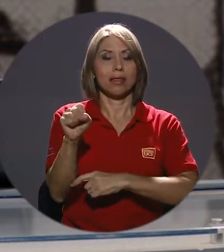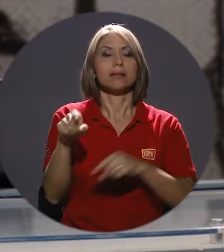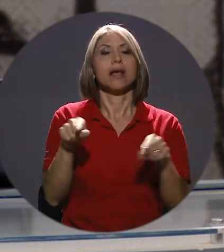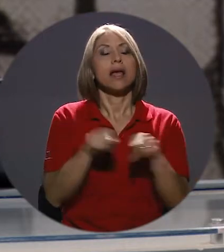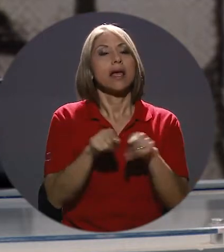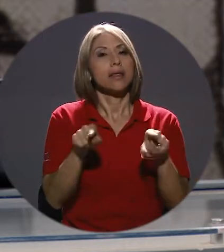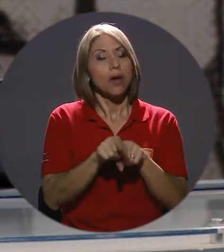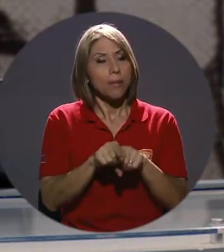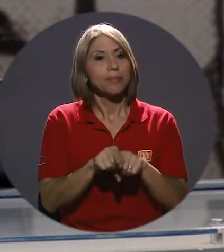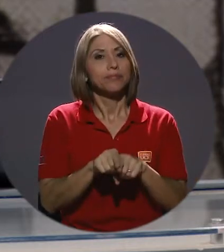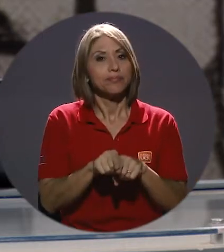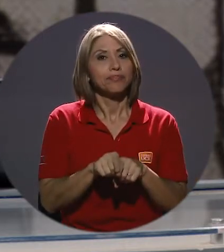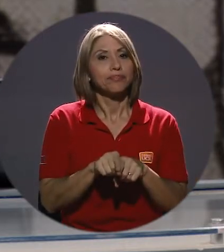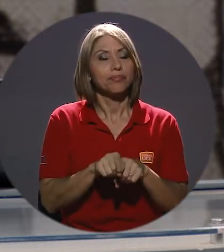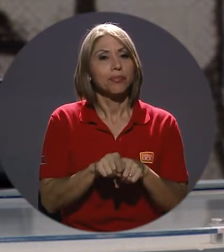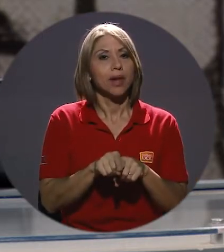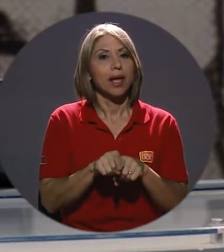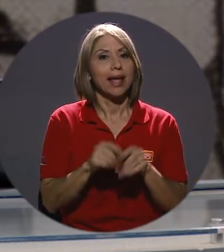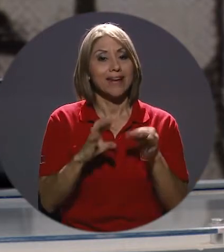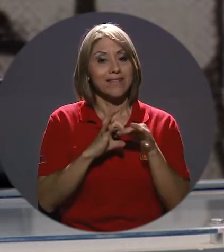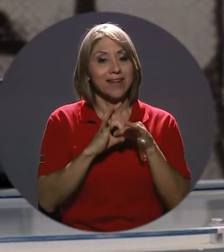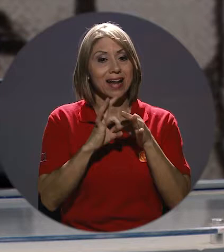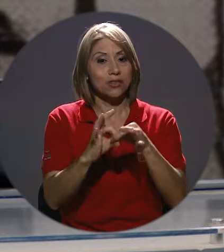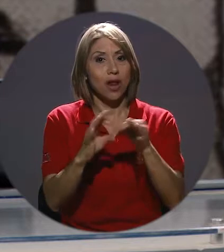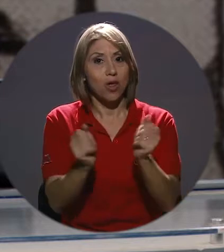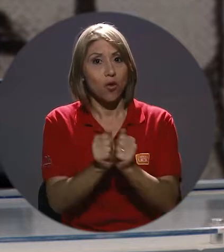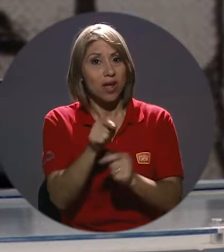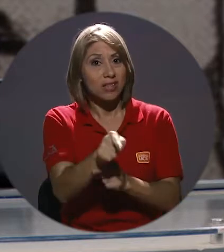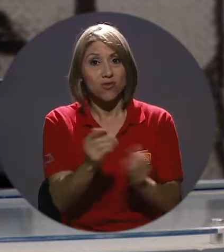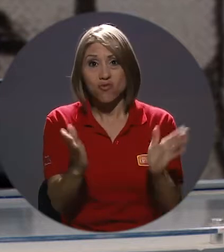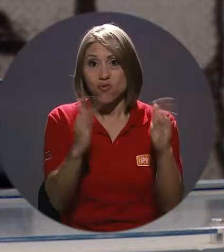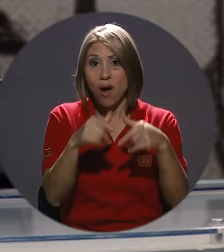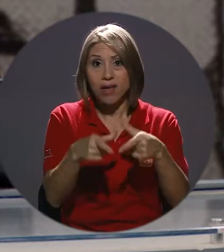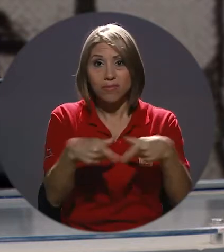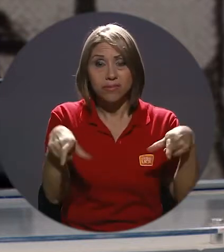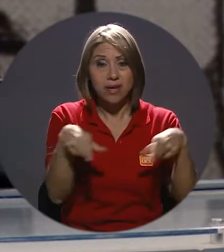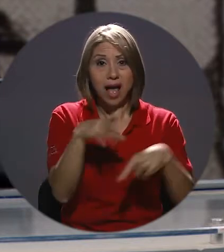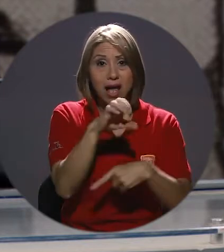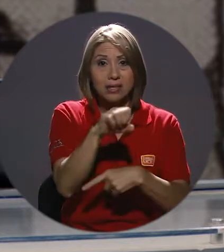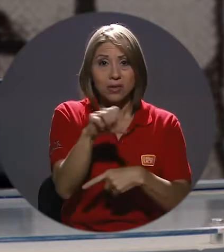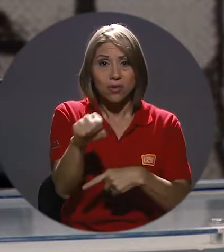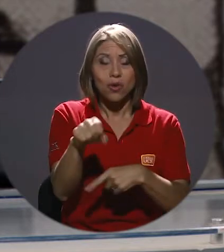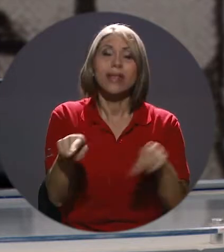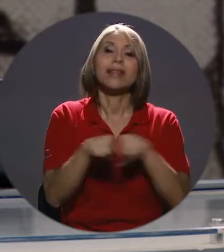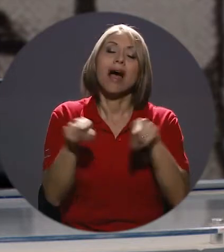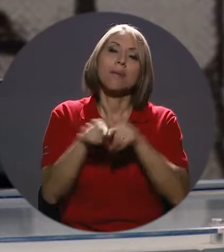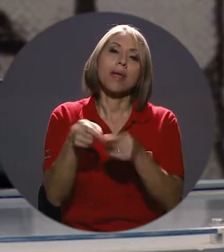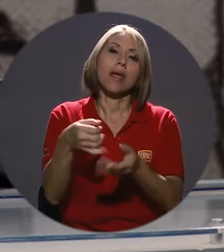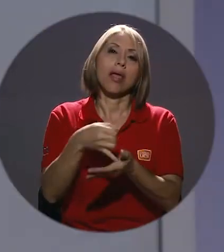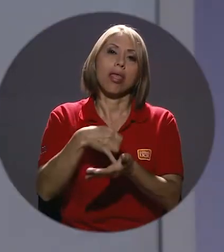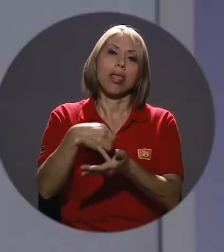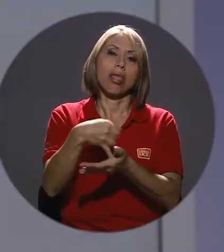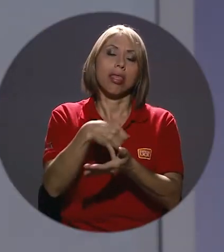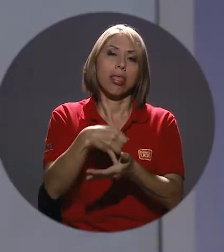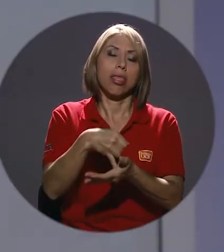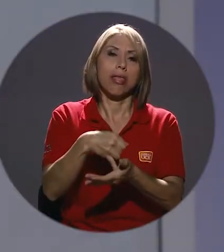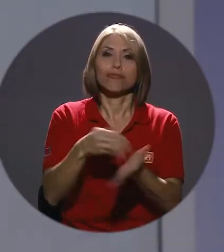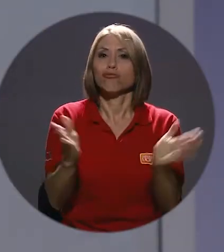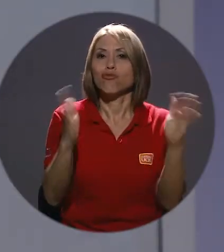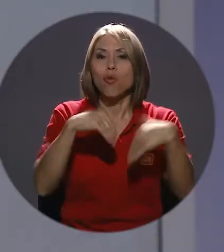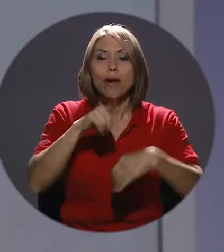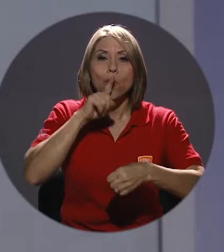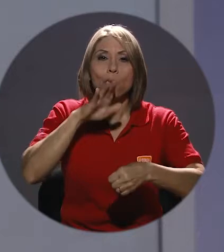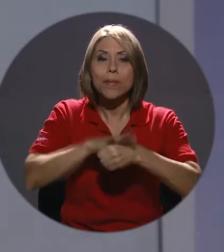también relacionado con ese no aseguramiento implica la vulnerabilidad en el incumplimiento de otros derechos